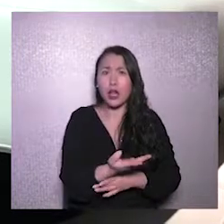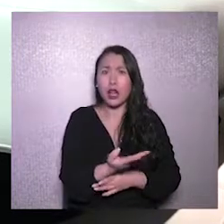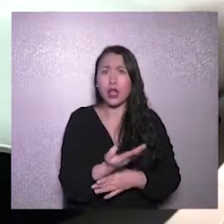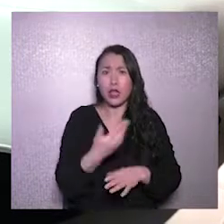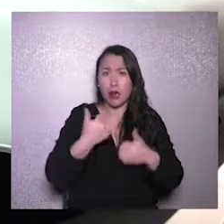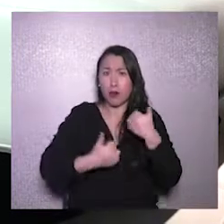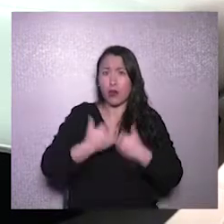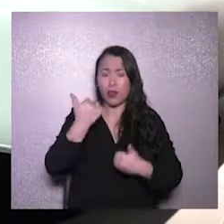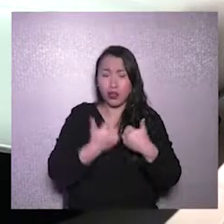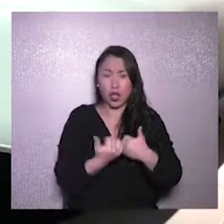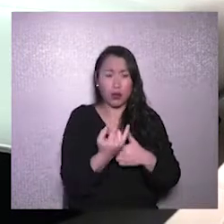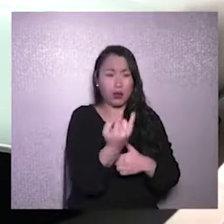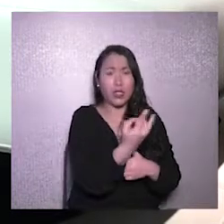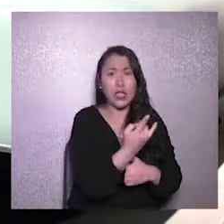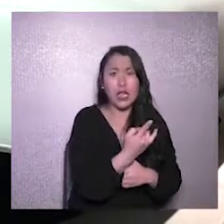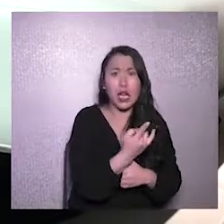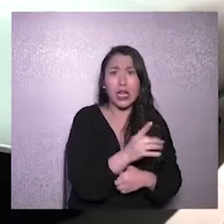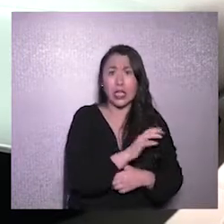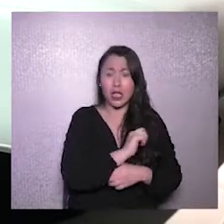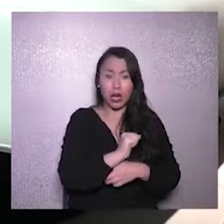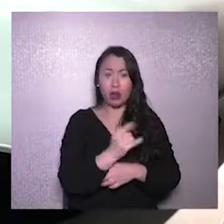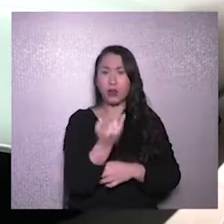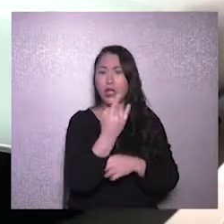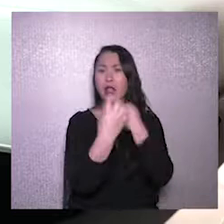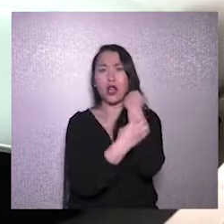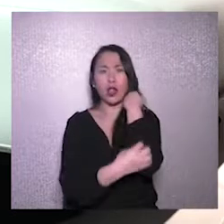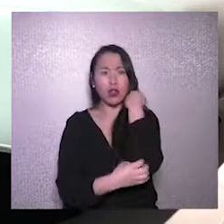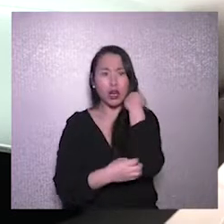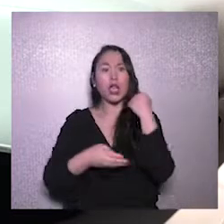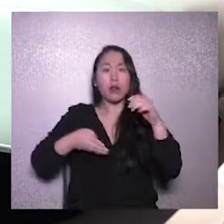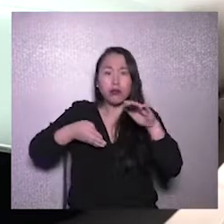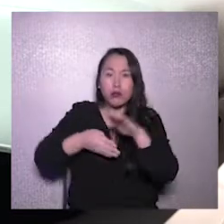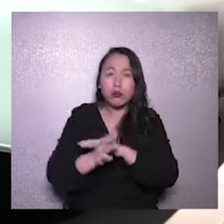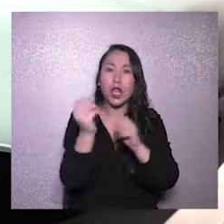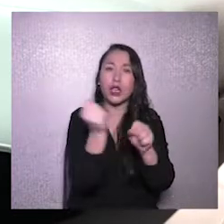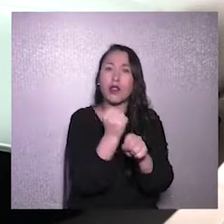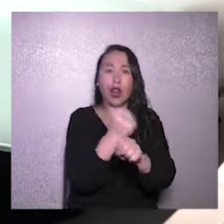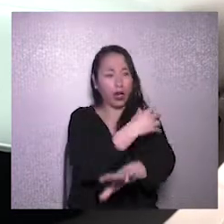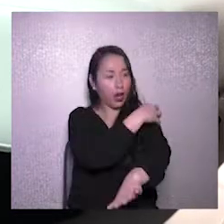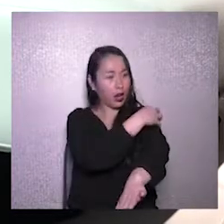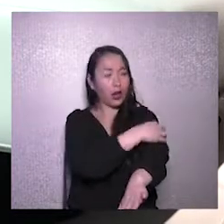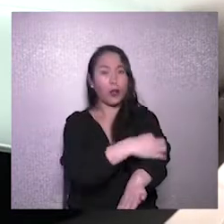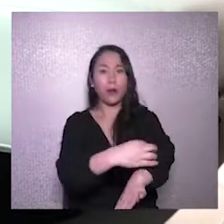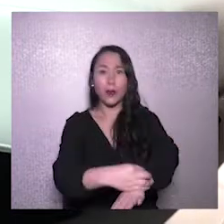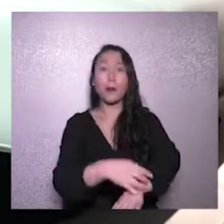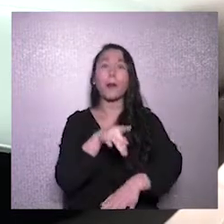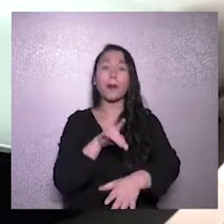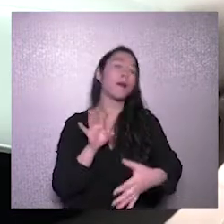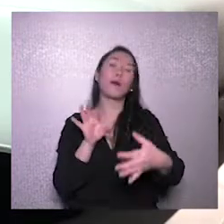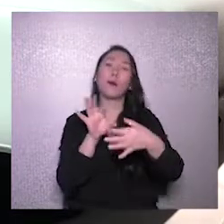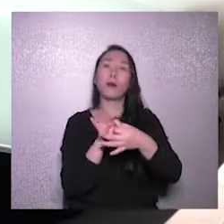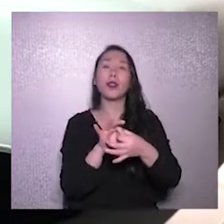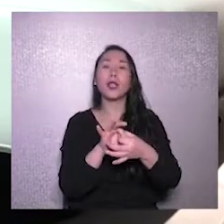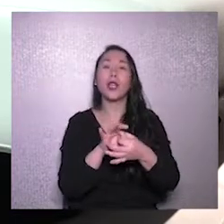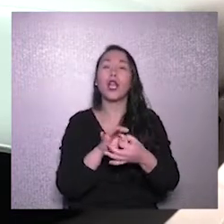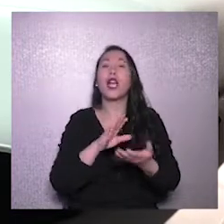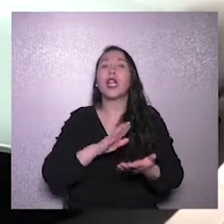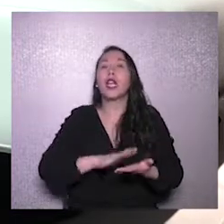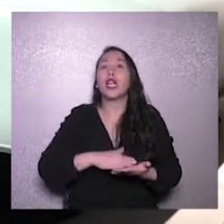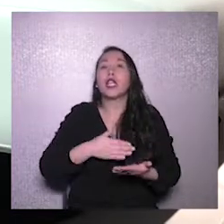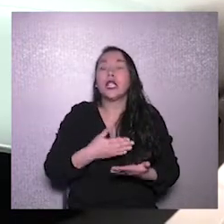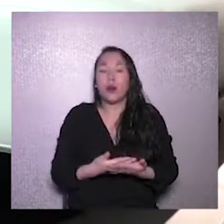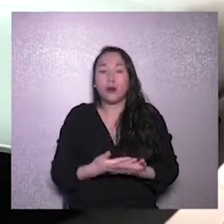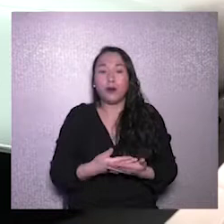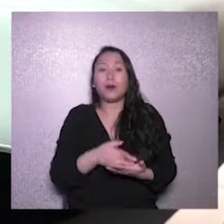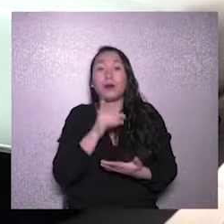profesionales que salen de Universidad de Santiago y que quieren ir a trabajar a provincia. Y eso ligado al sector salud, tenemos en